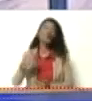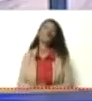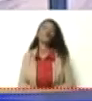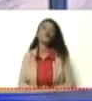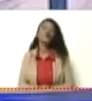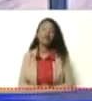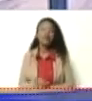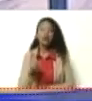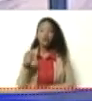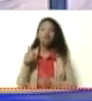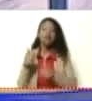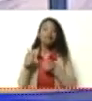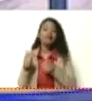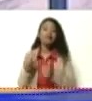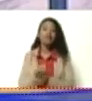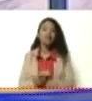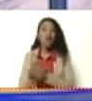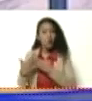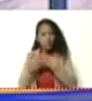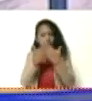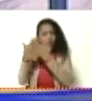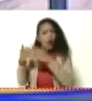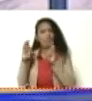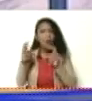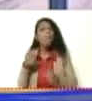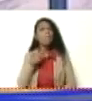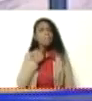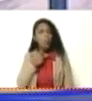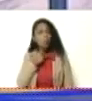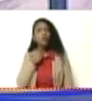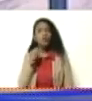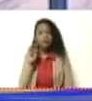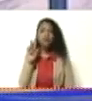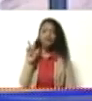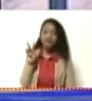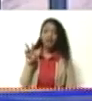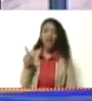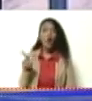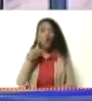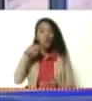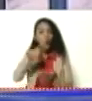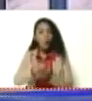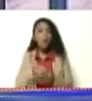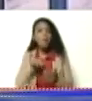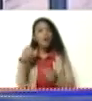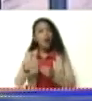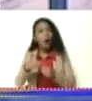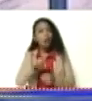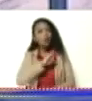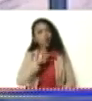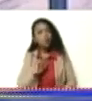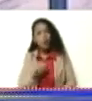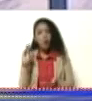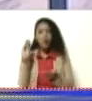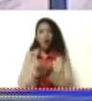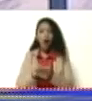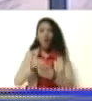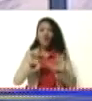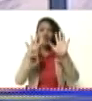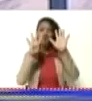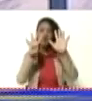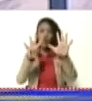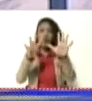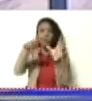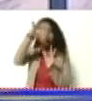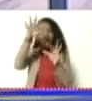Vale la pena, ¿verdad?, estudiar el tema. Me gusta, en nombre de Maracaibo y del Zulia, poner la novena estrella a